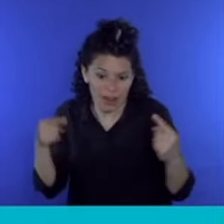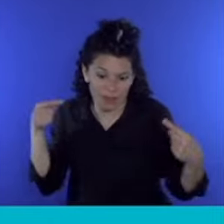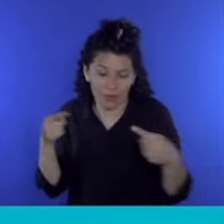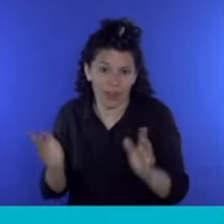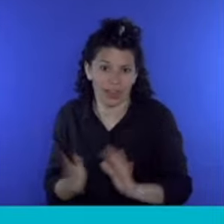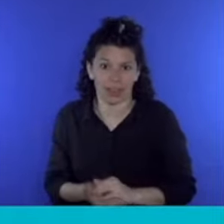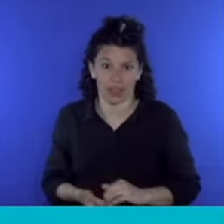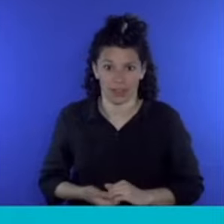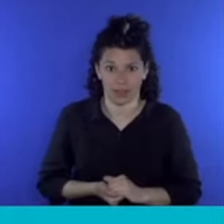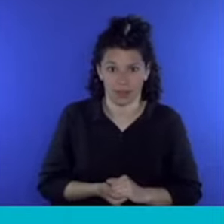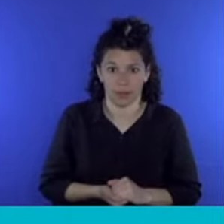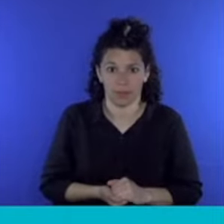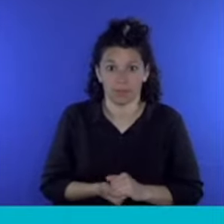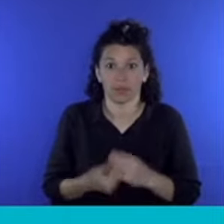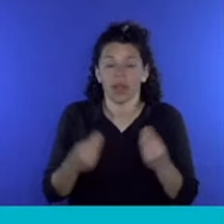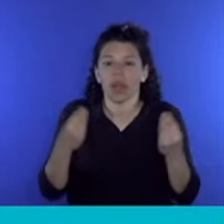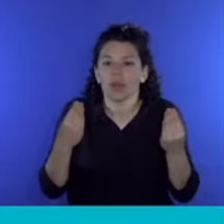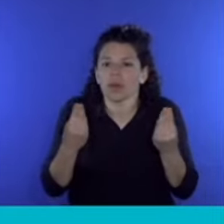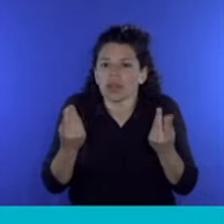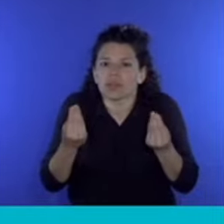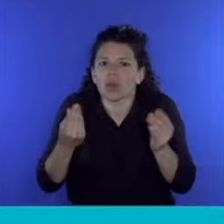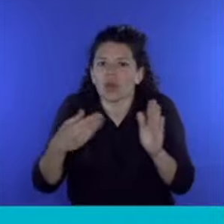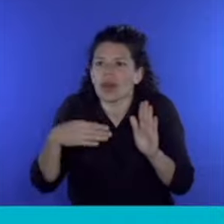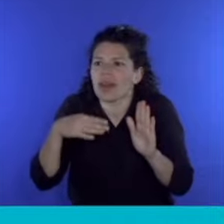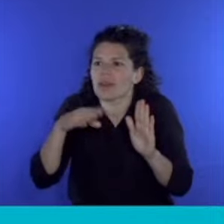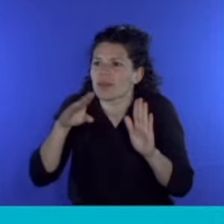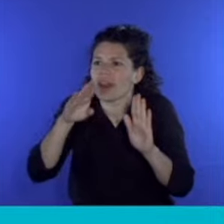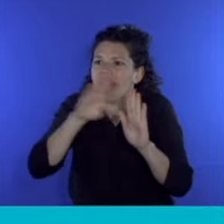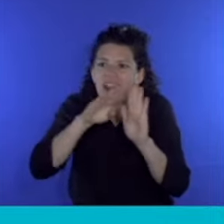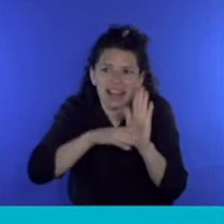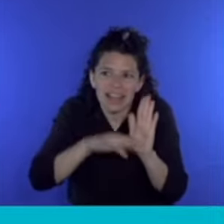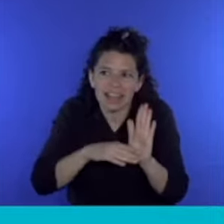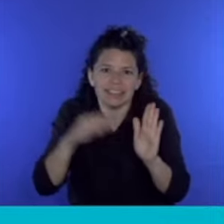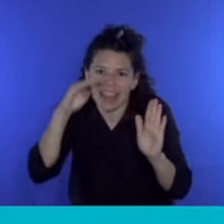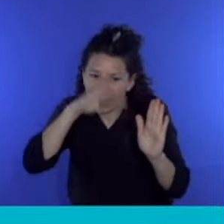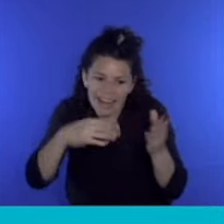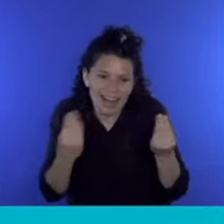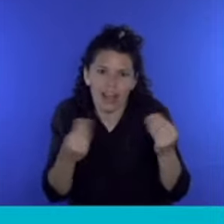mediática para hacer listas negras de qué libros se pueden leer y cuáles no.